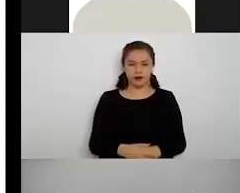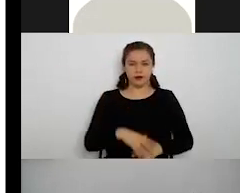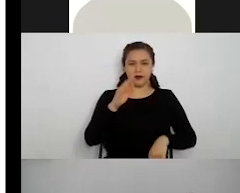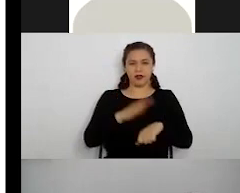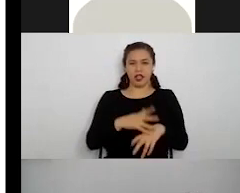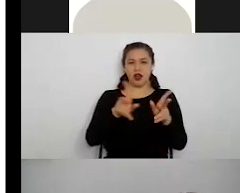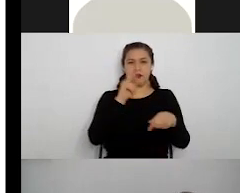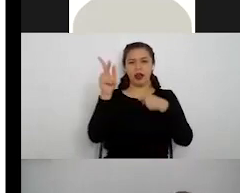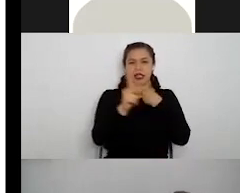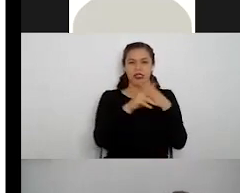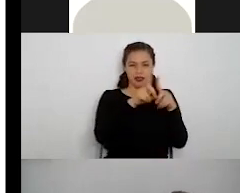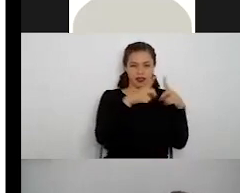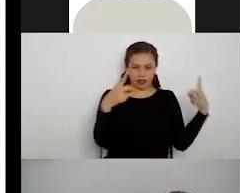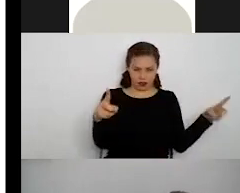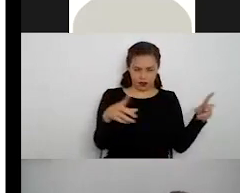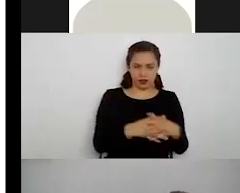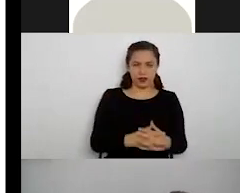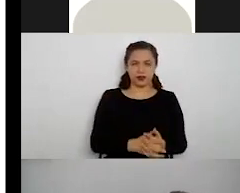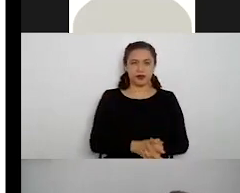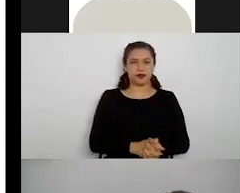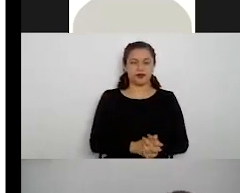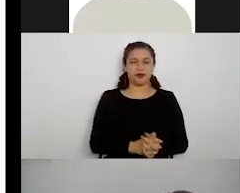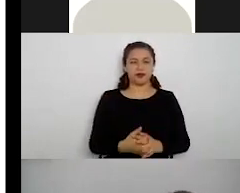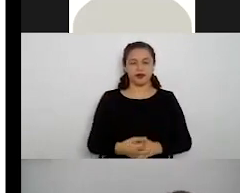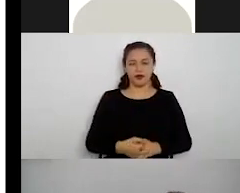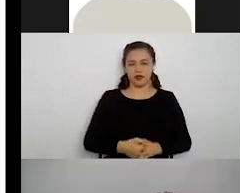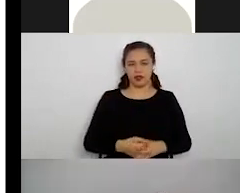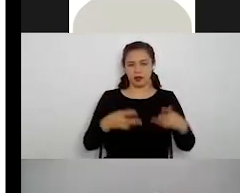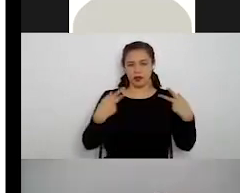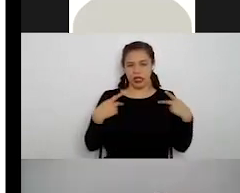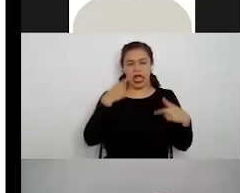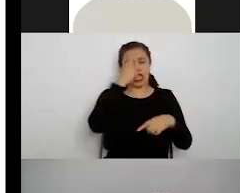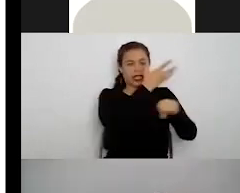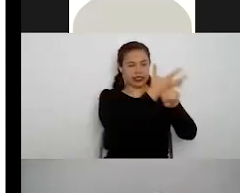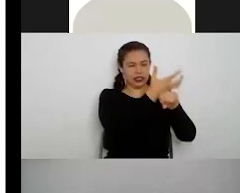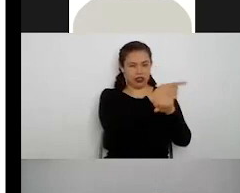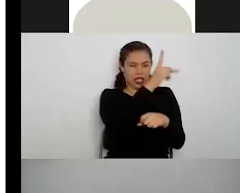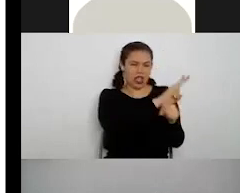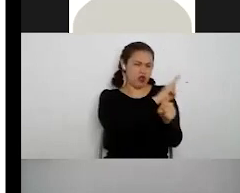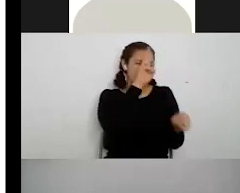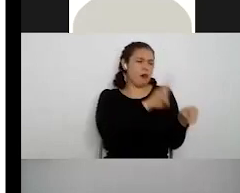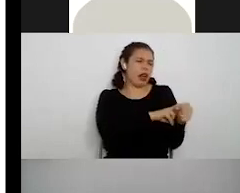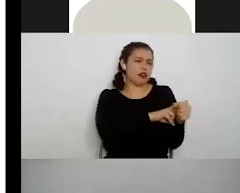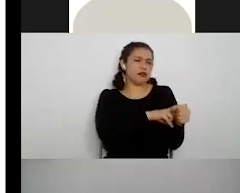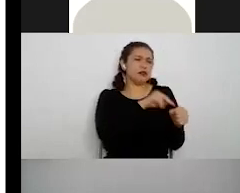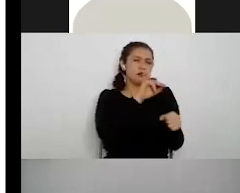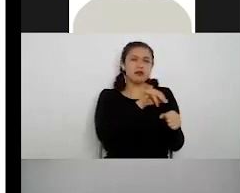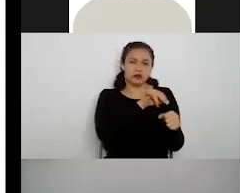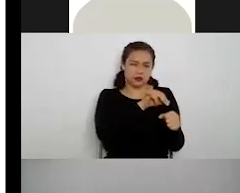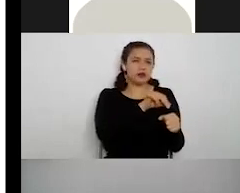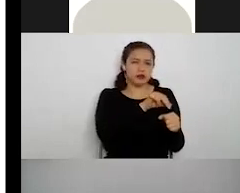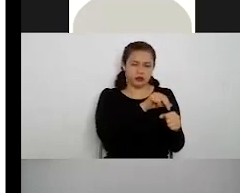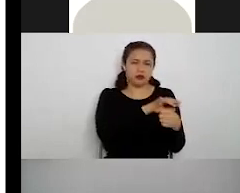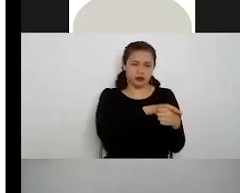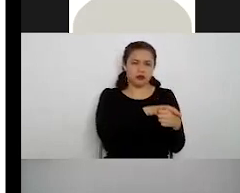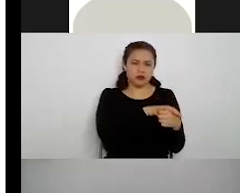desarrollados, muchas personas que mencionaba al principio que en Estados Unidos es muy normal que una gran